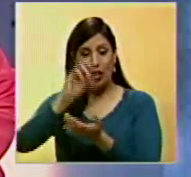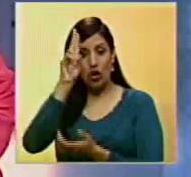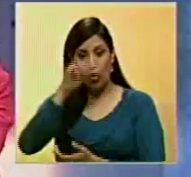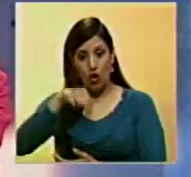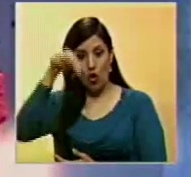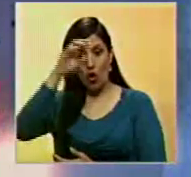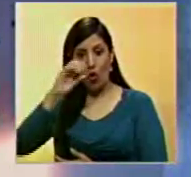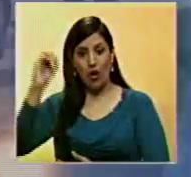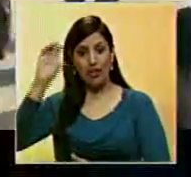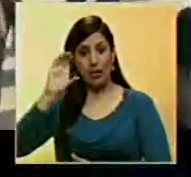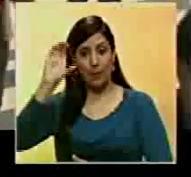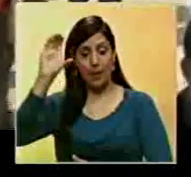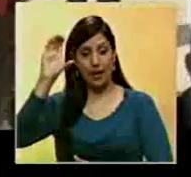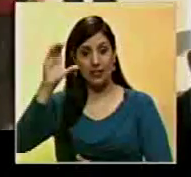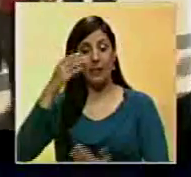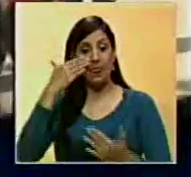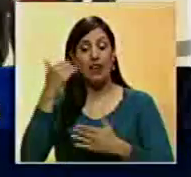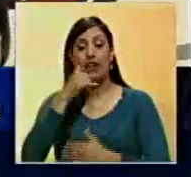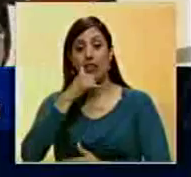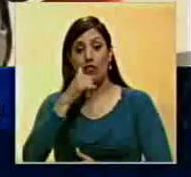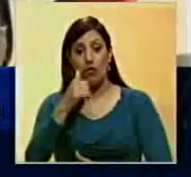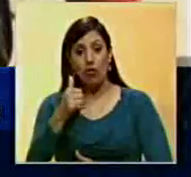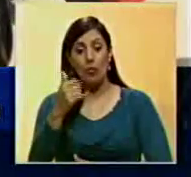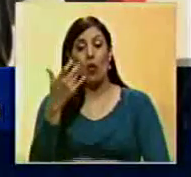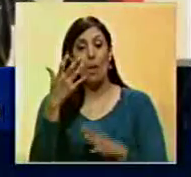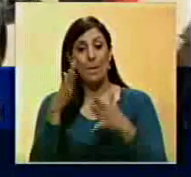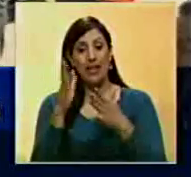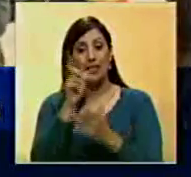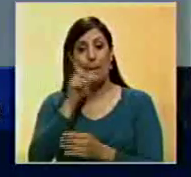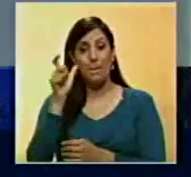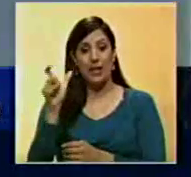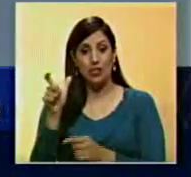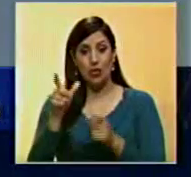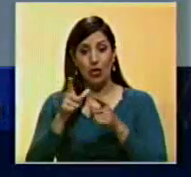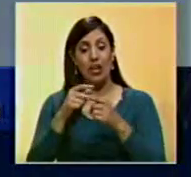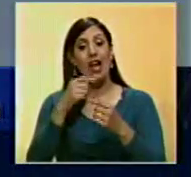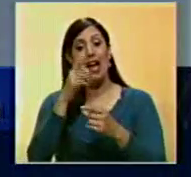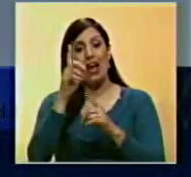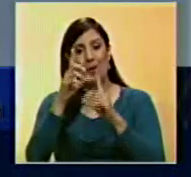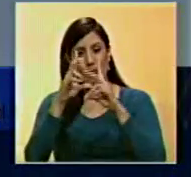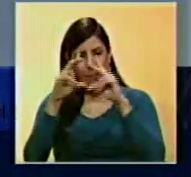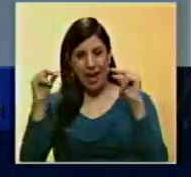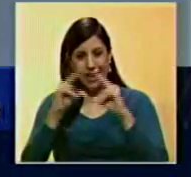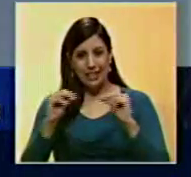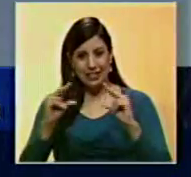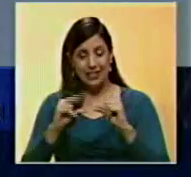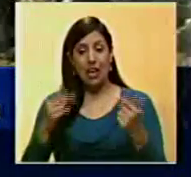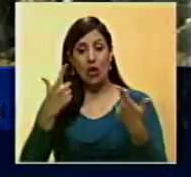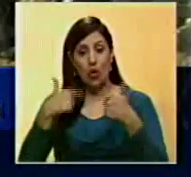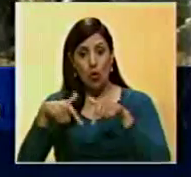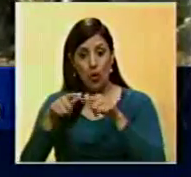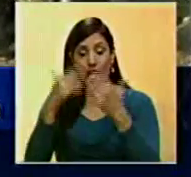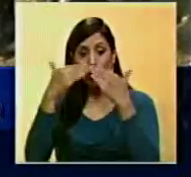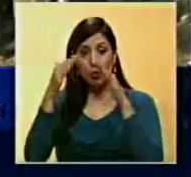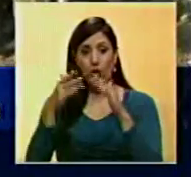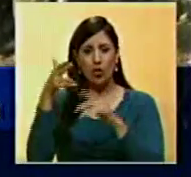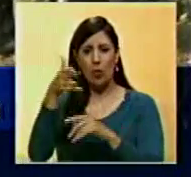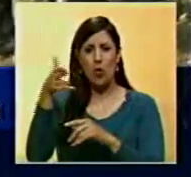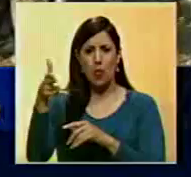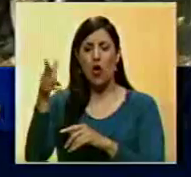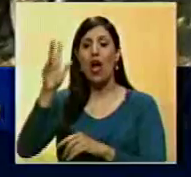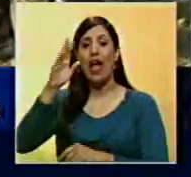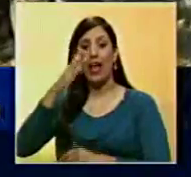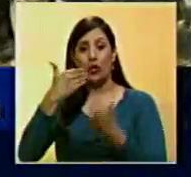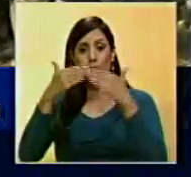del país la policía local informó que los asaltantes entraron al recinto universitario y comenzaron a dispararle a los estudiantes y a los profesores